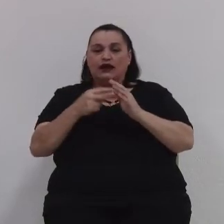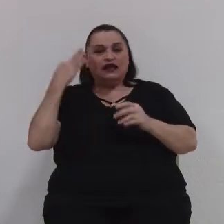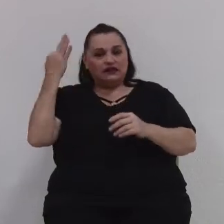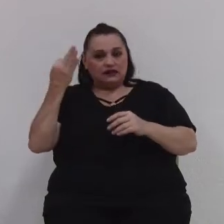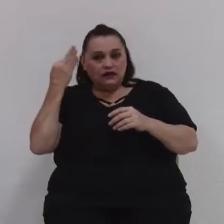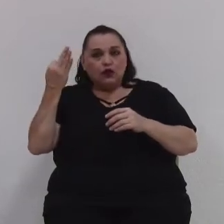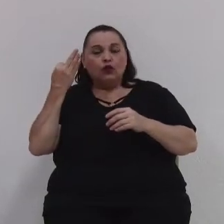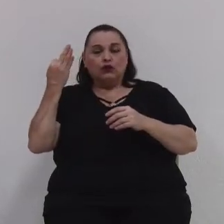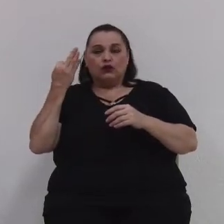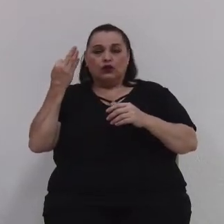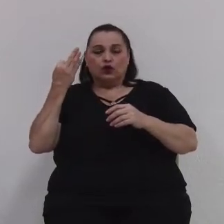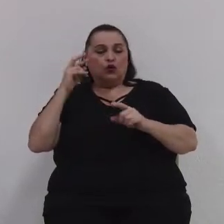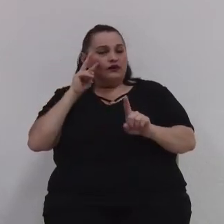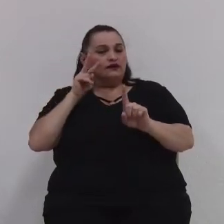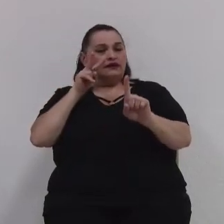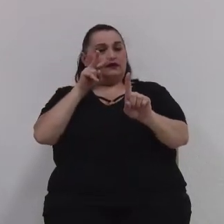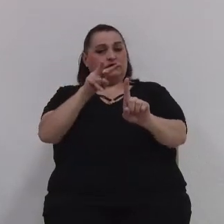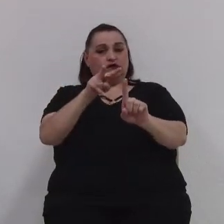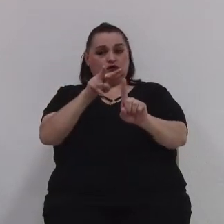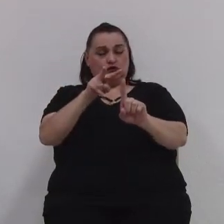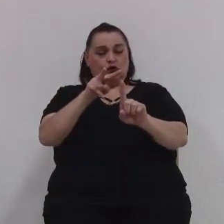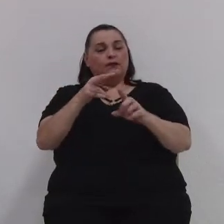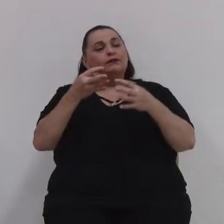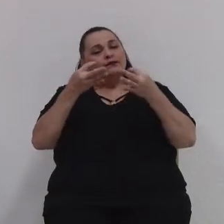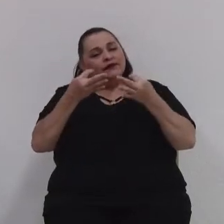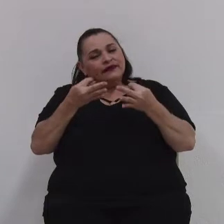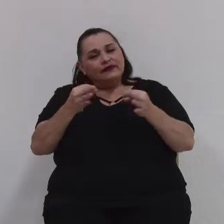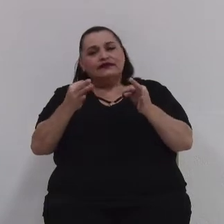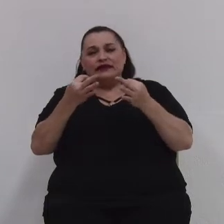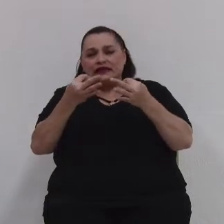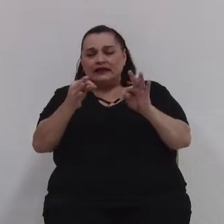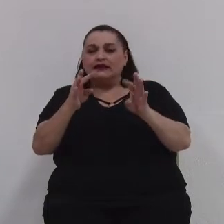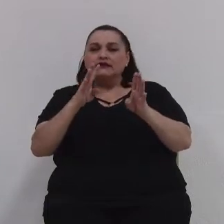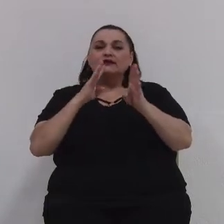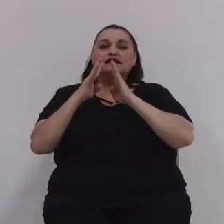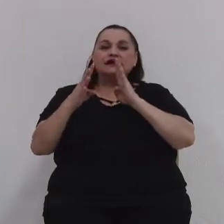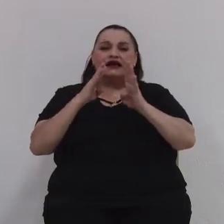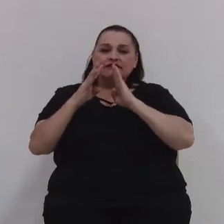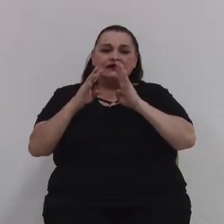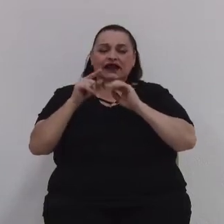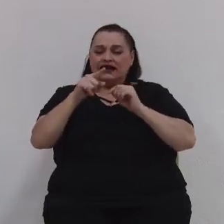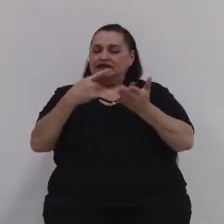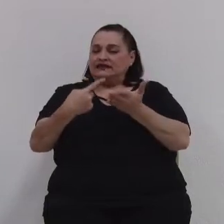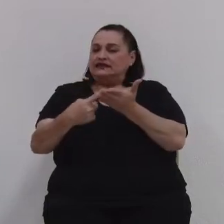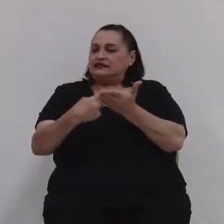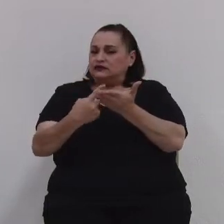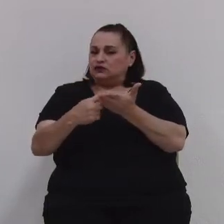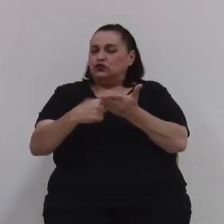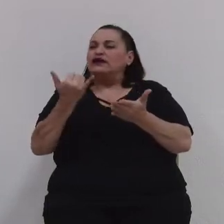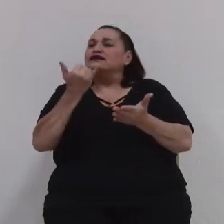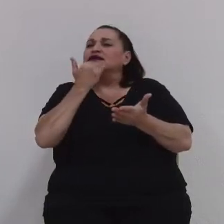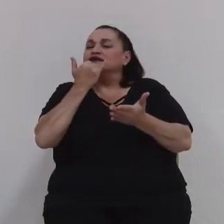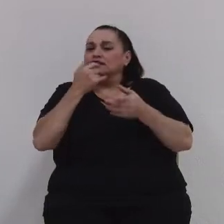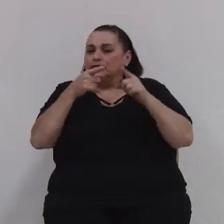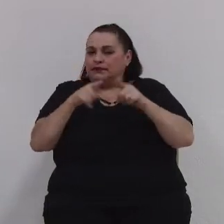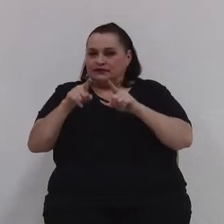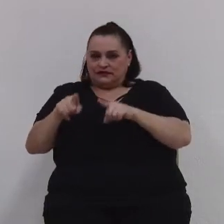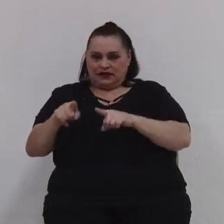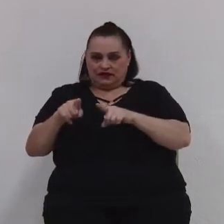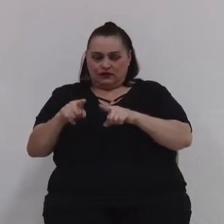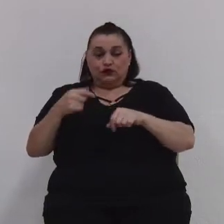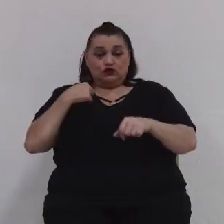teórico y de visión para tratar de abordar esa discusión sobre qué es lo que está sucediendo. Y